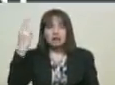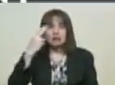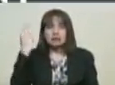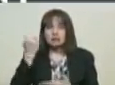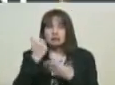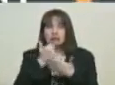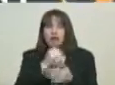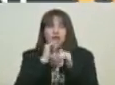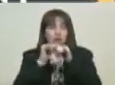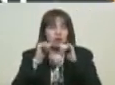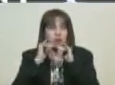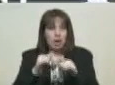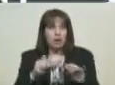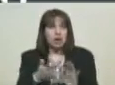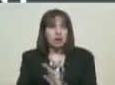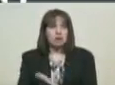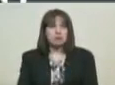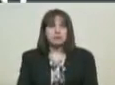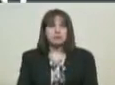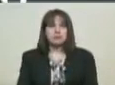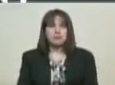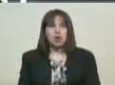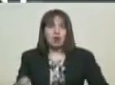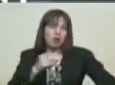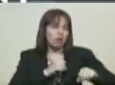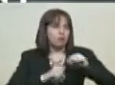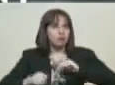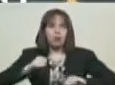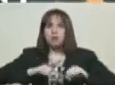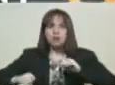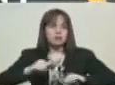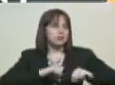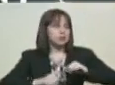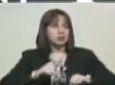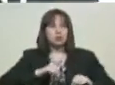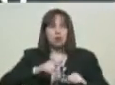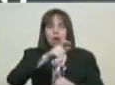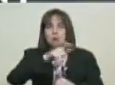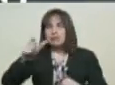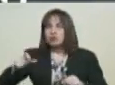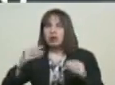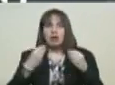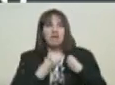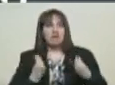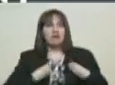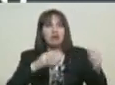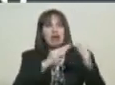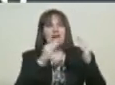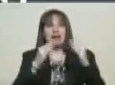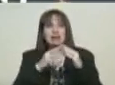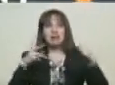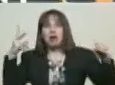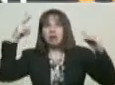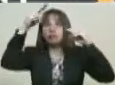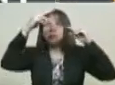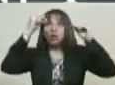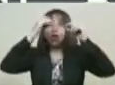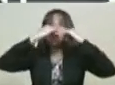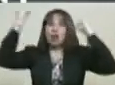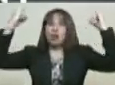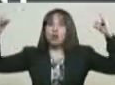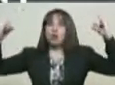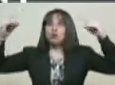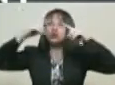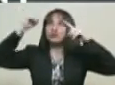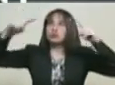hacer la movilización de las viviendas afectadas, vamos a tener que cortar la luz en algunos circuitos